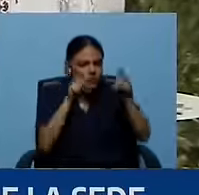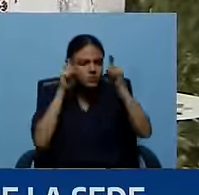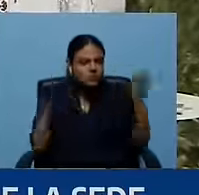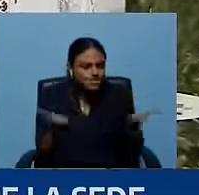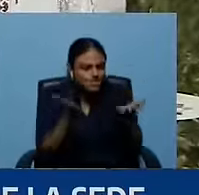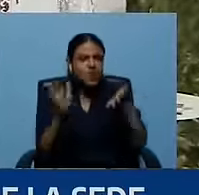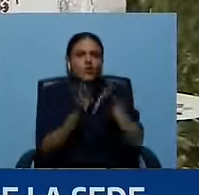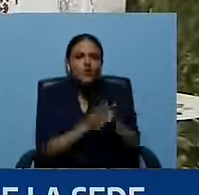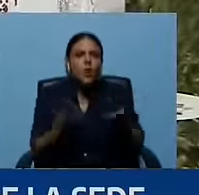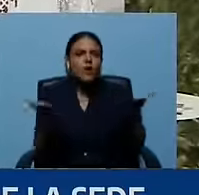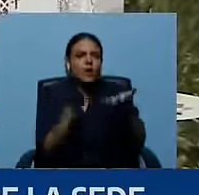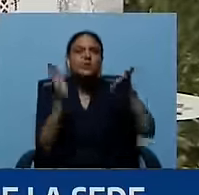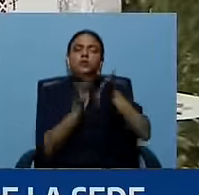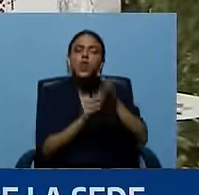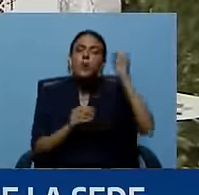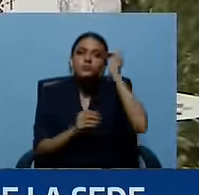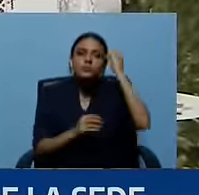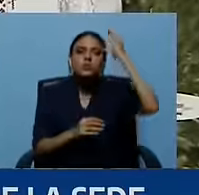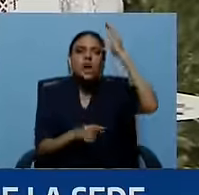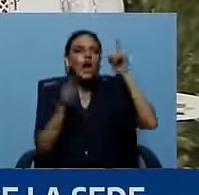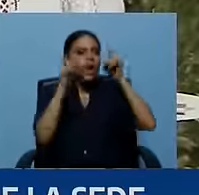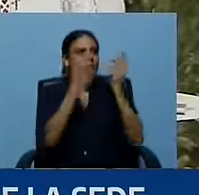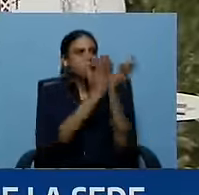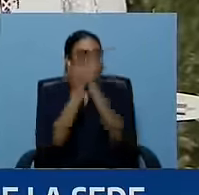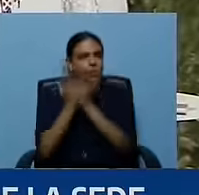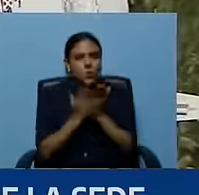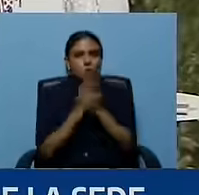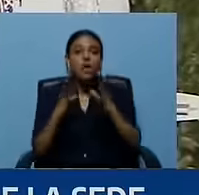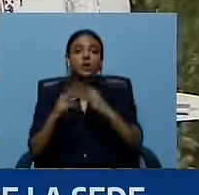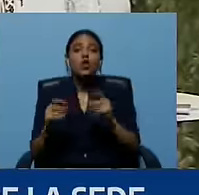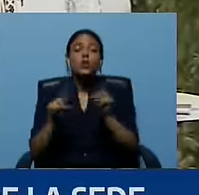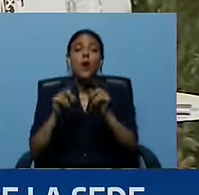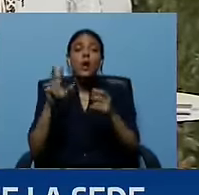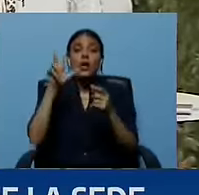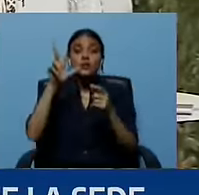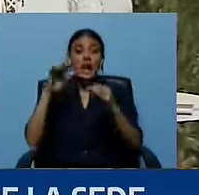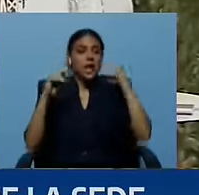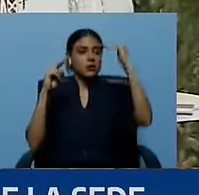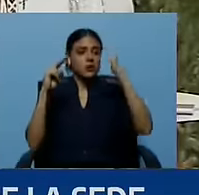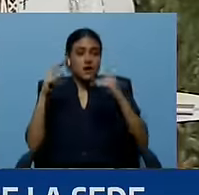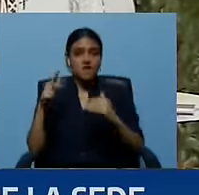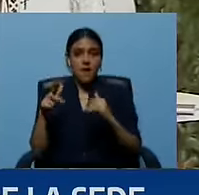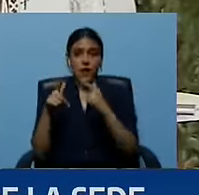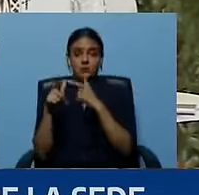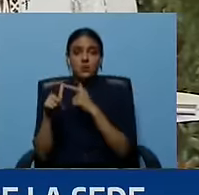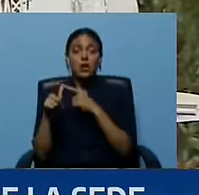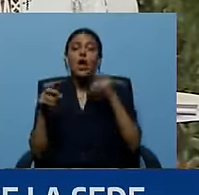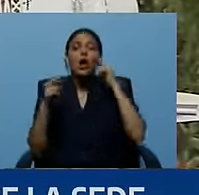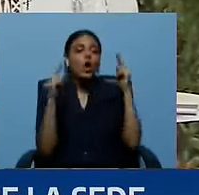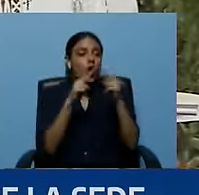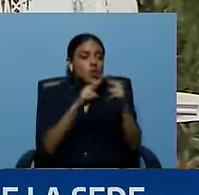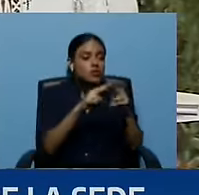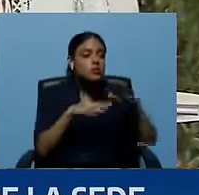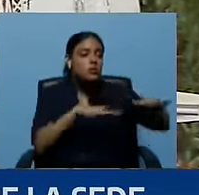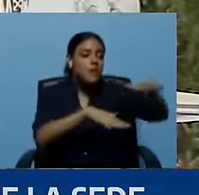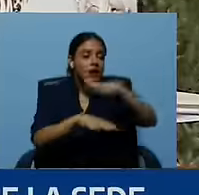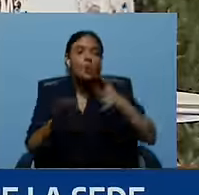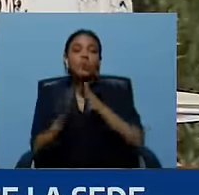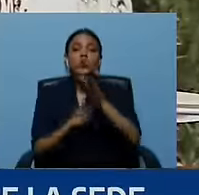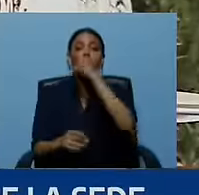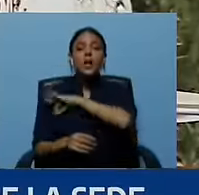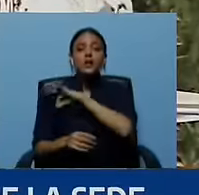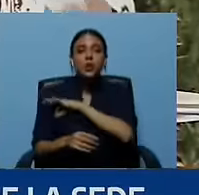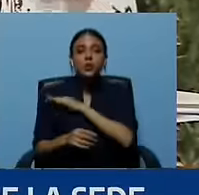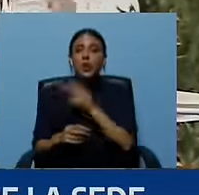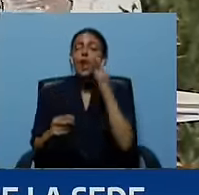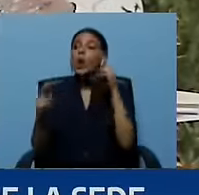el conocimiento sobre tres niveles. El conocimiento sobre la sociedad, que ellos